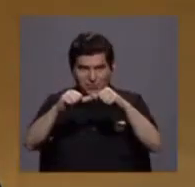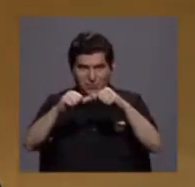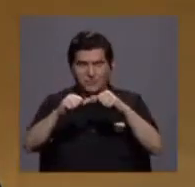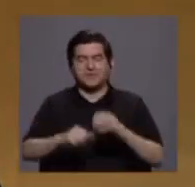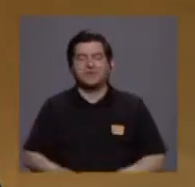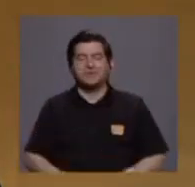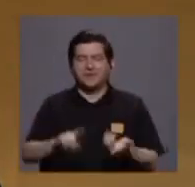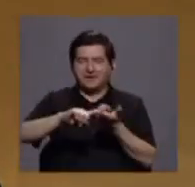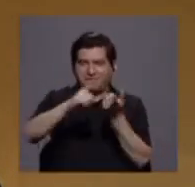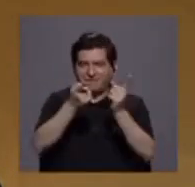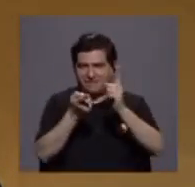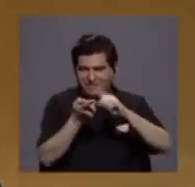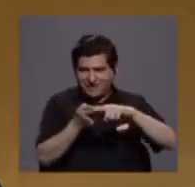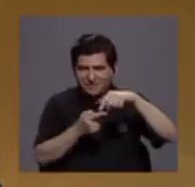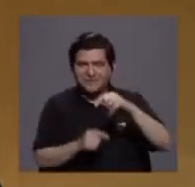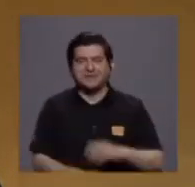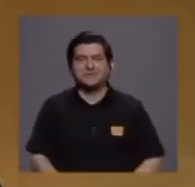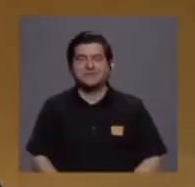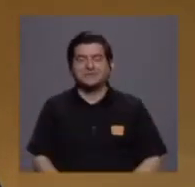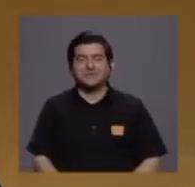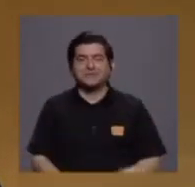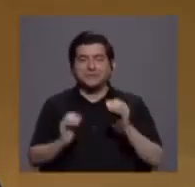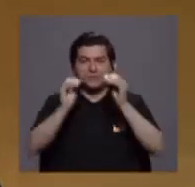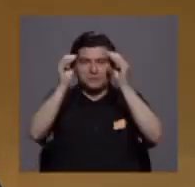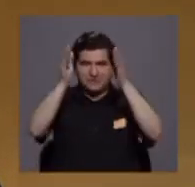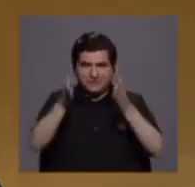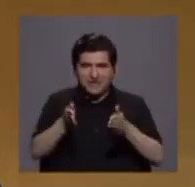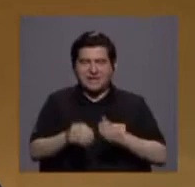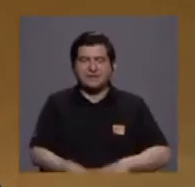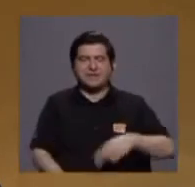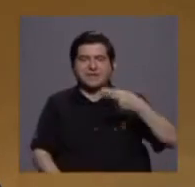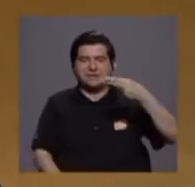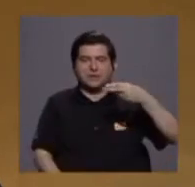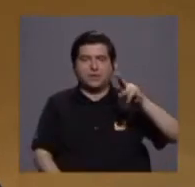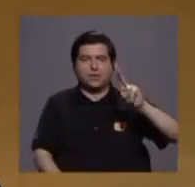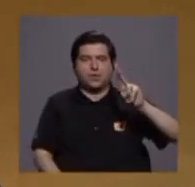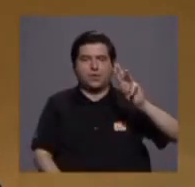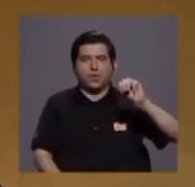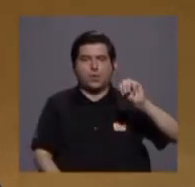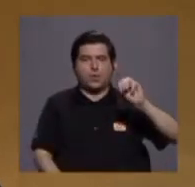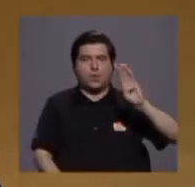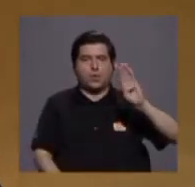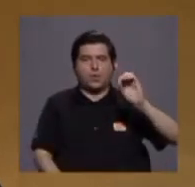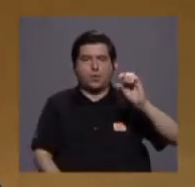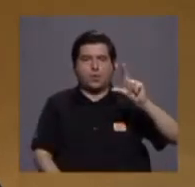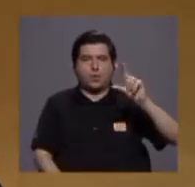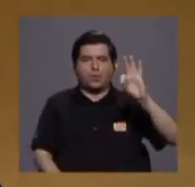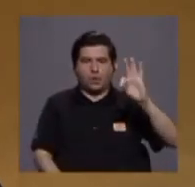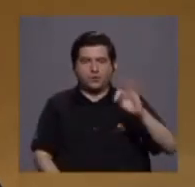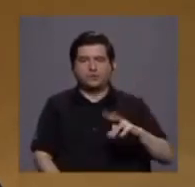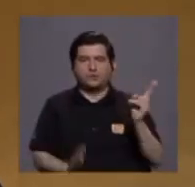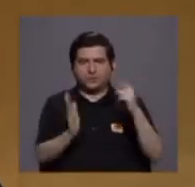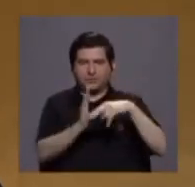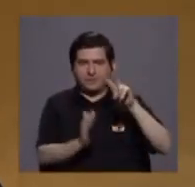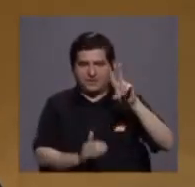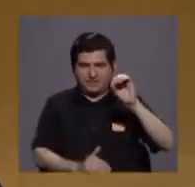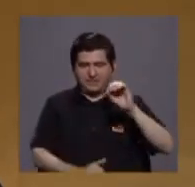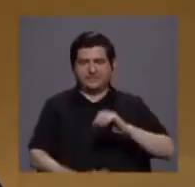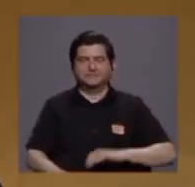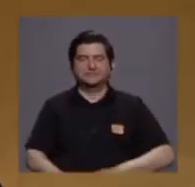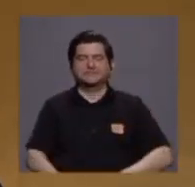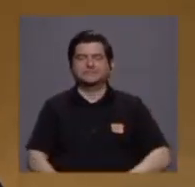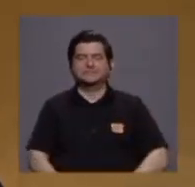Continuamos, amigas y amigos, con el catedrático Humboldt 2020 y